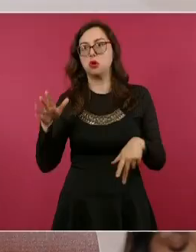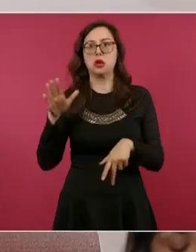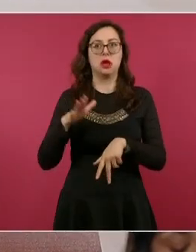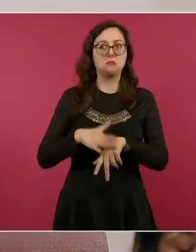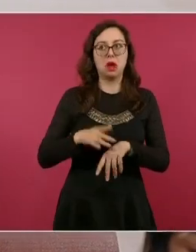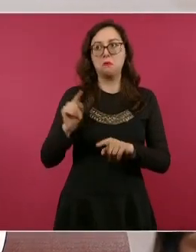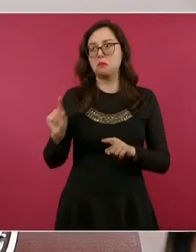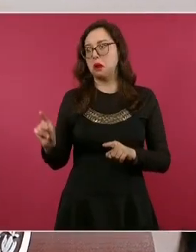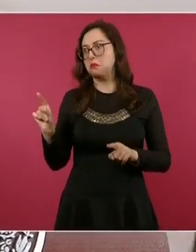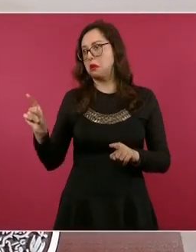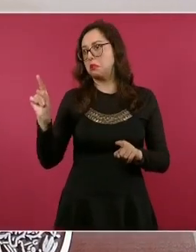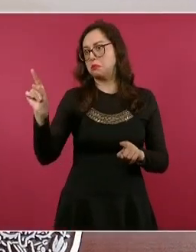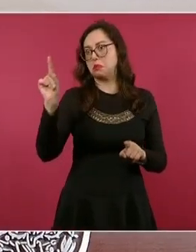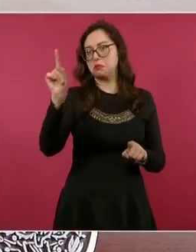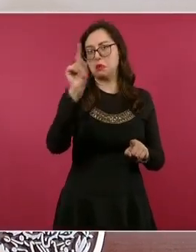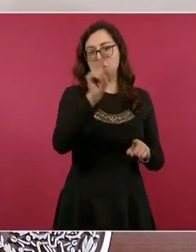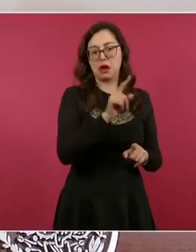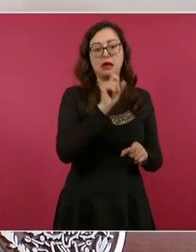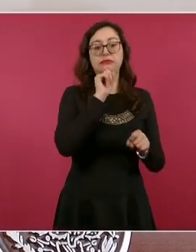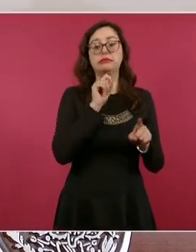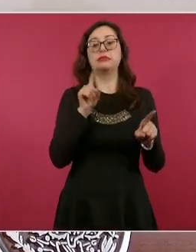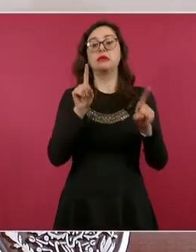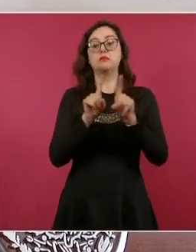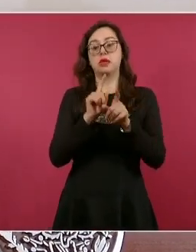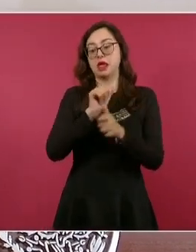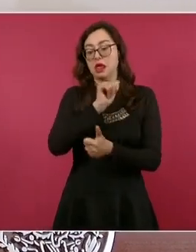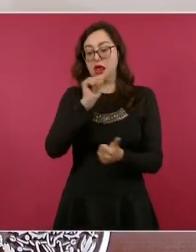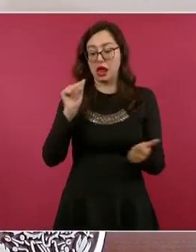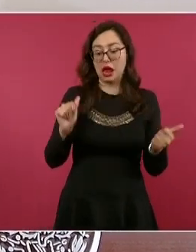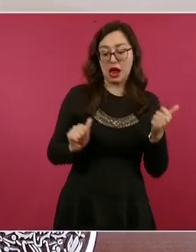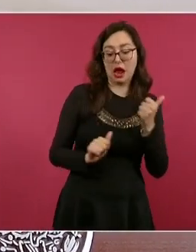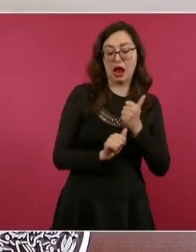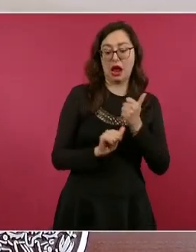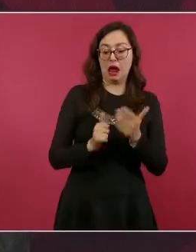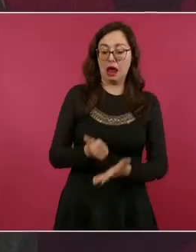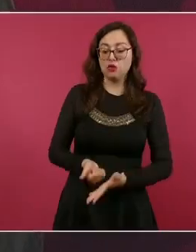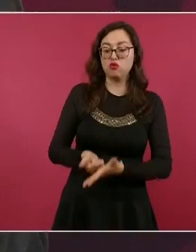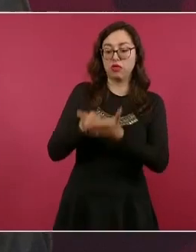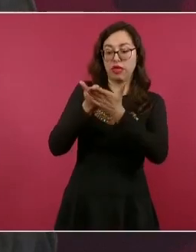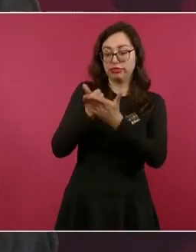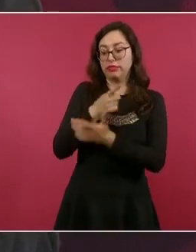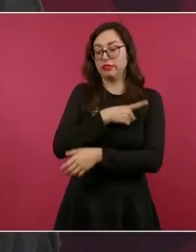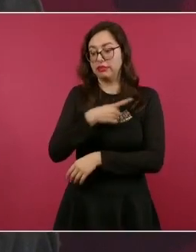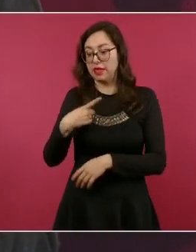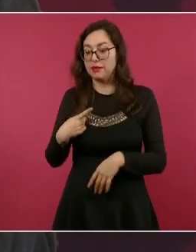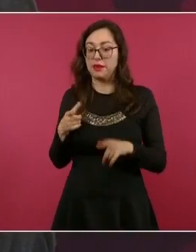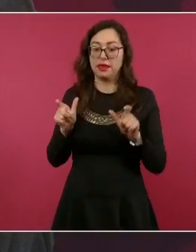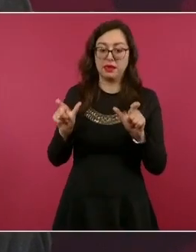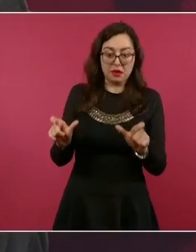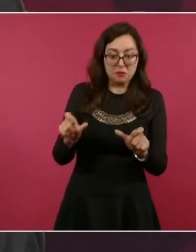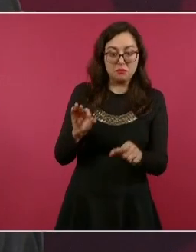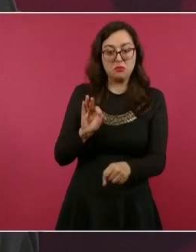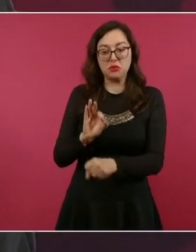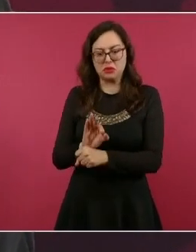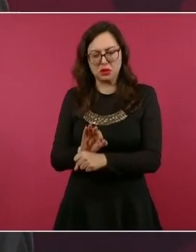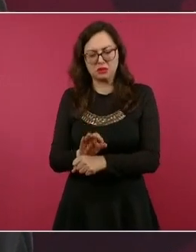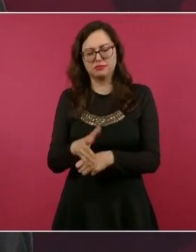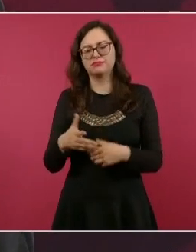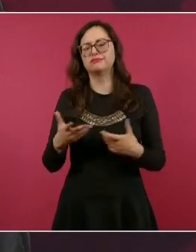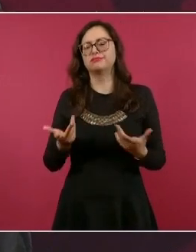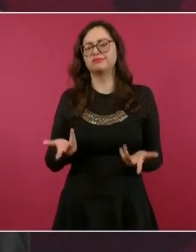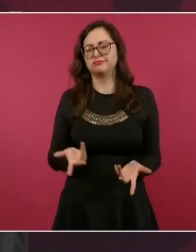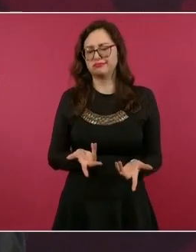de los ayudantes de los magistrados, y al parecer es